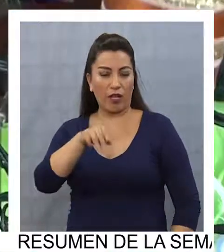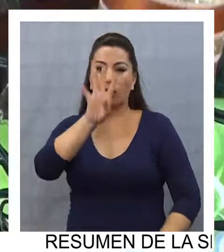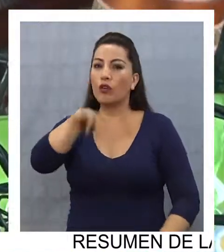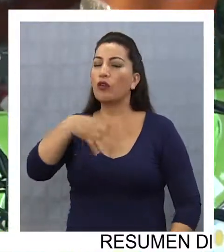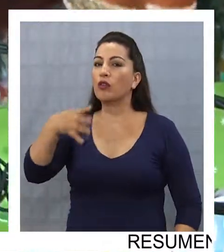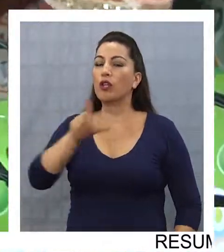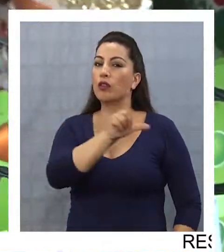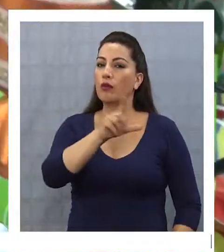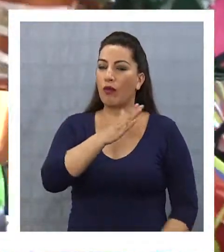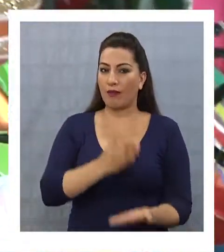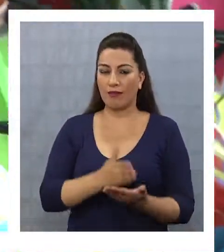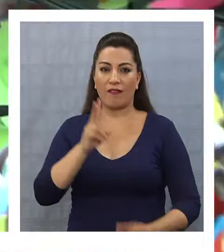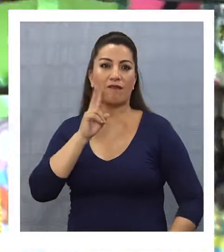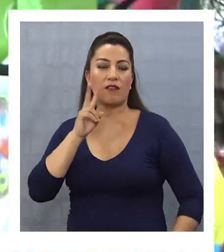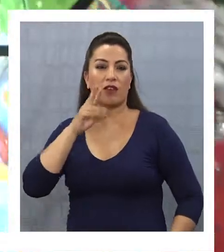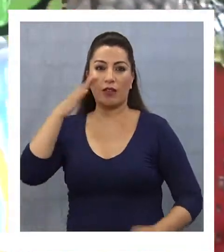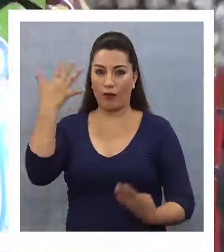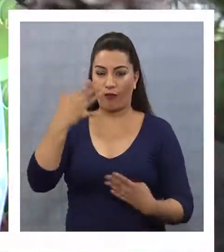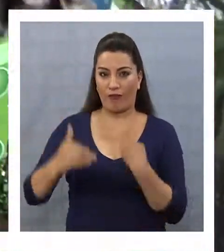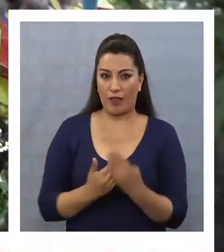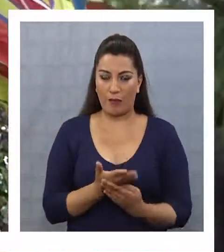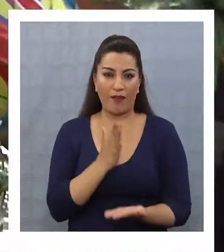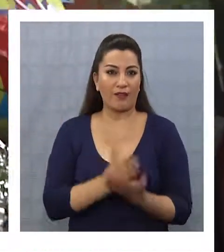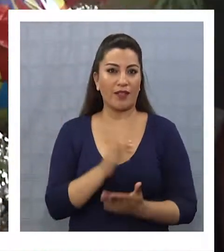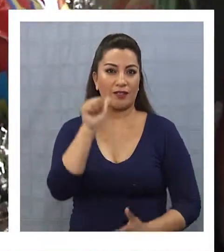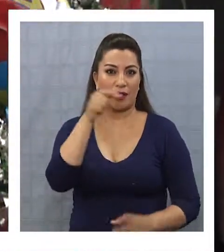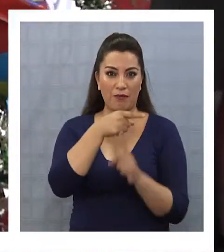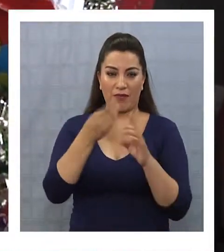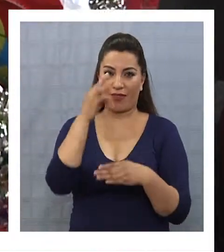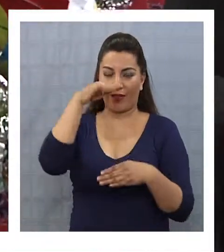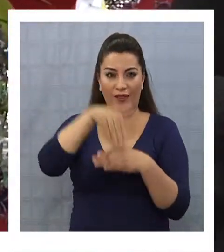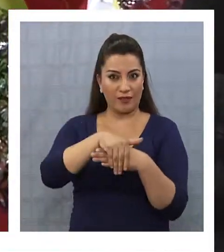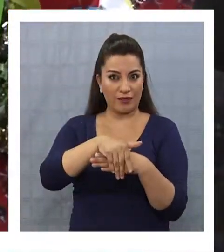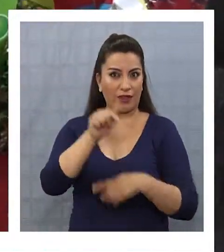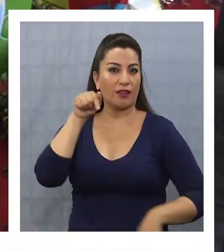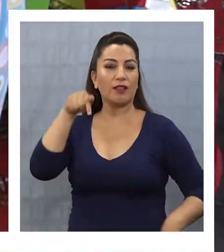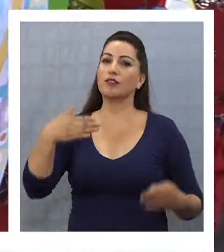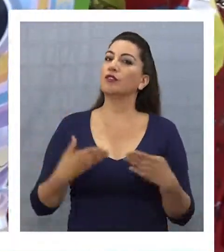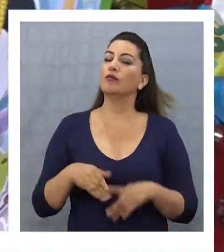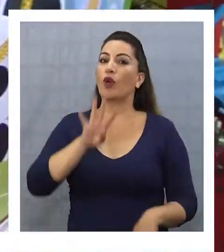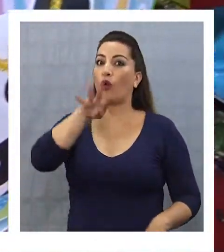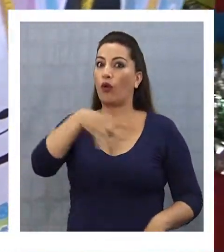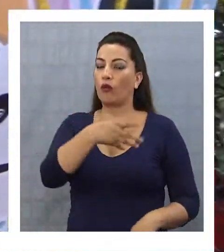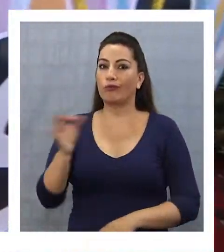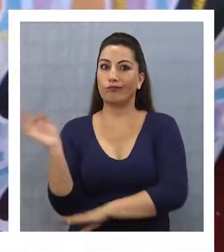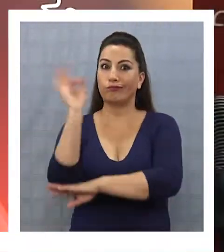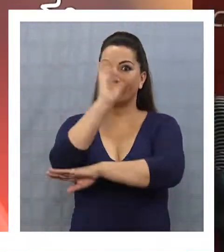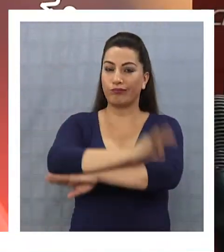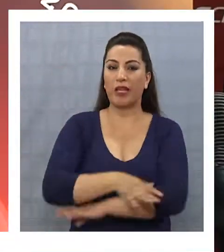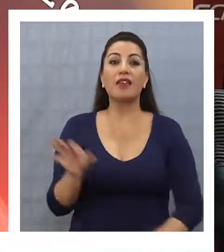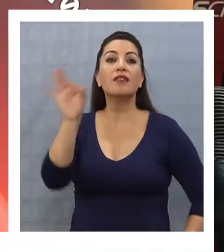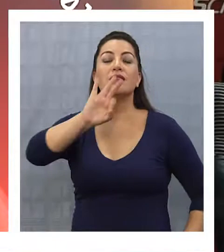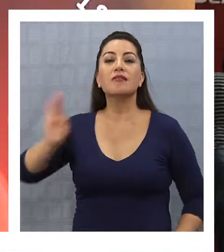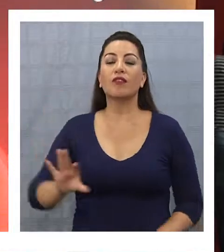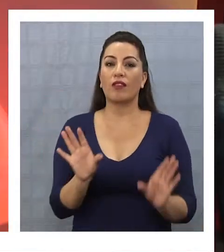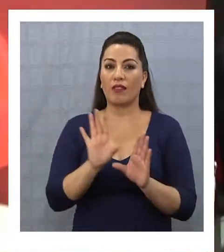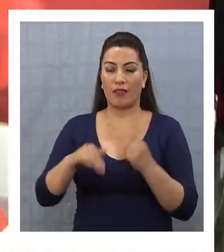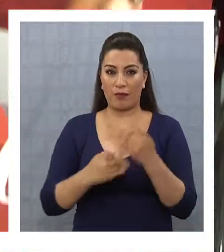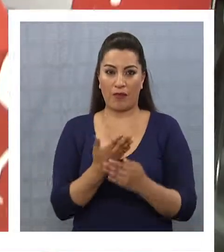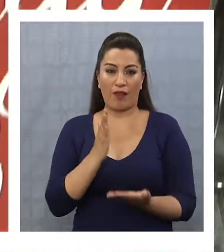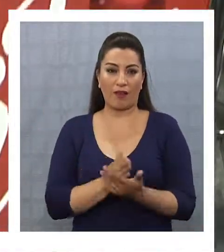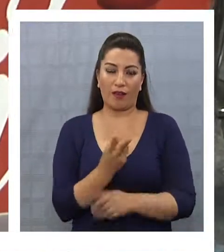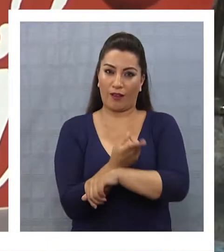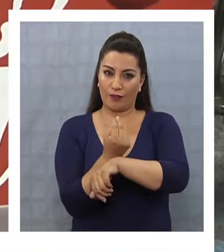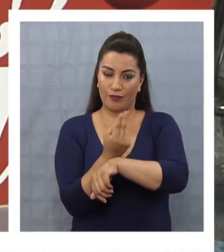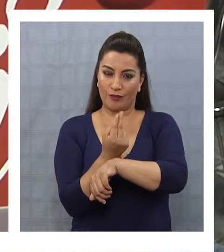horario de lunes a viernes de 9 de la mañana a 6 y media de la tarde. En horario continuado y el sábado de 10 a 12